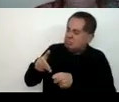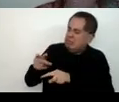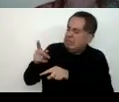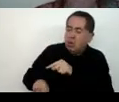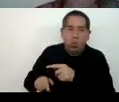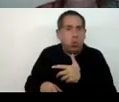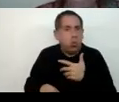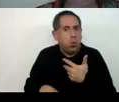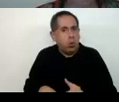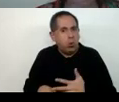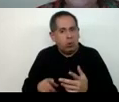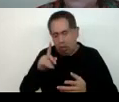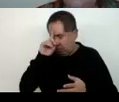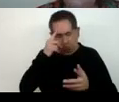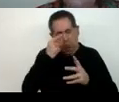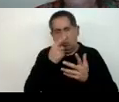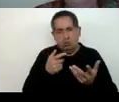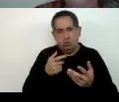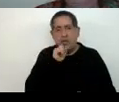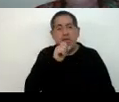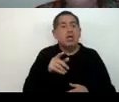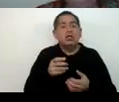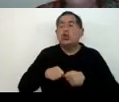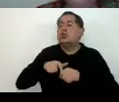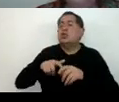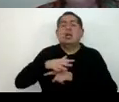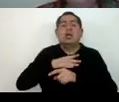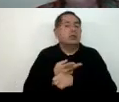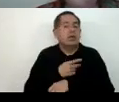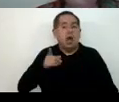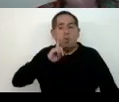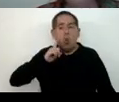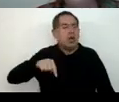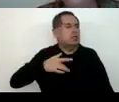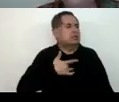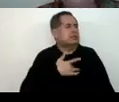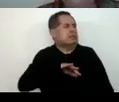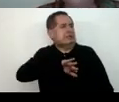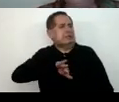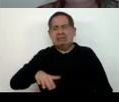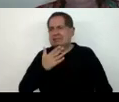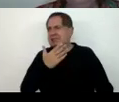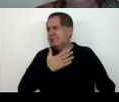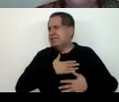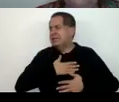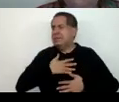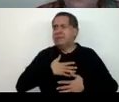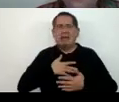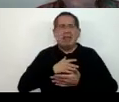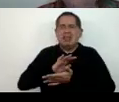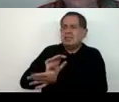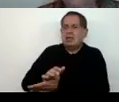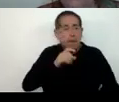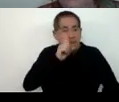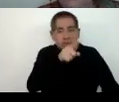En el aspecto social, bueno, pues las mujeres se sienten excluidas, discriminadas por su misma familia